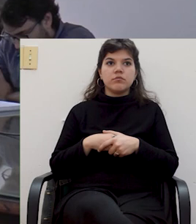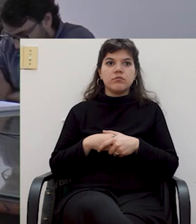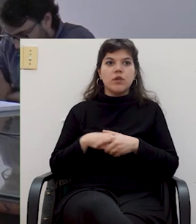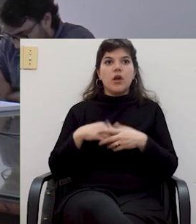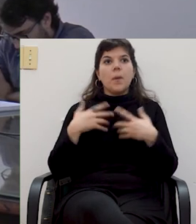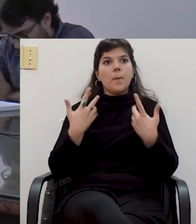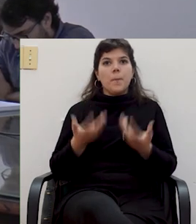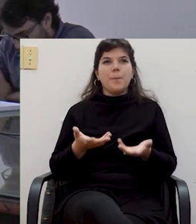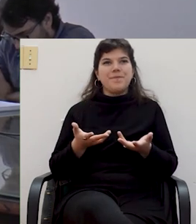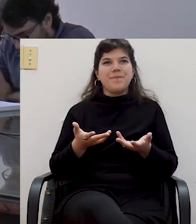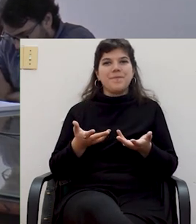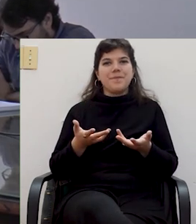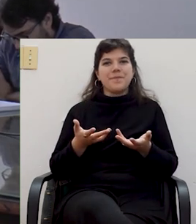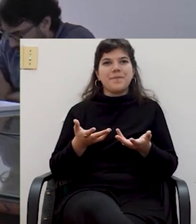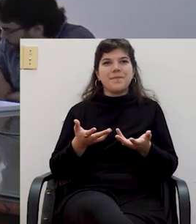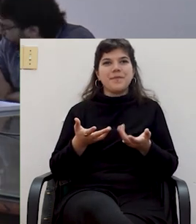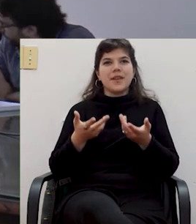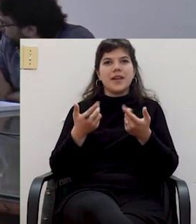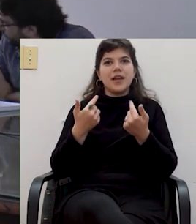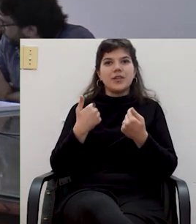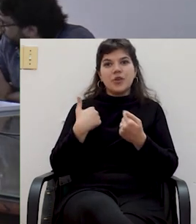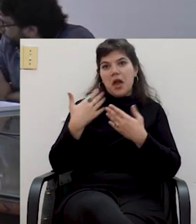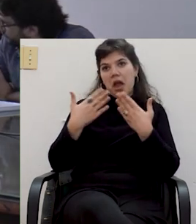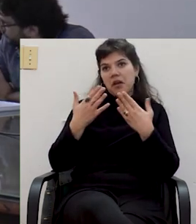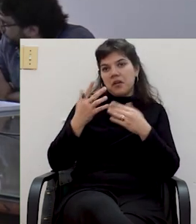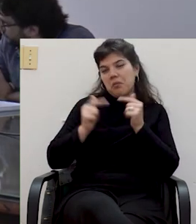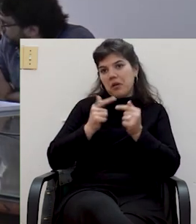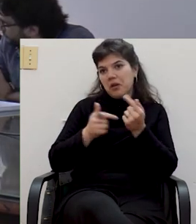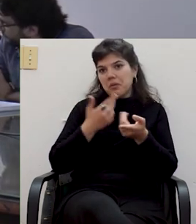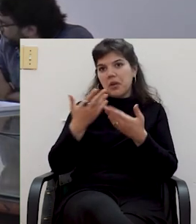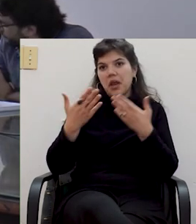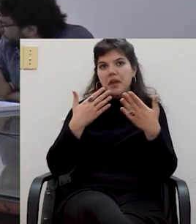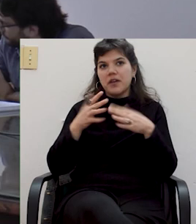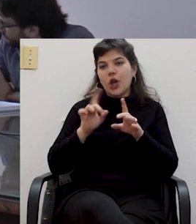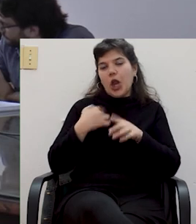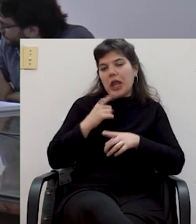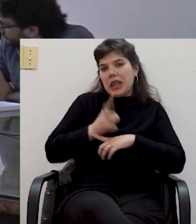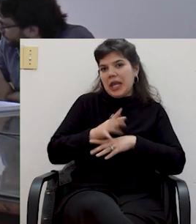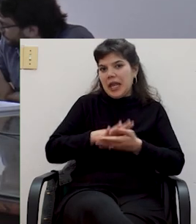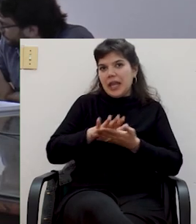Bueno, yo largo, pero como para seguir el diálogo, no para resolver nada.